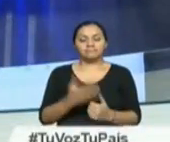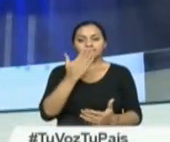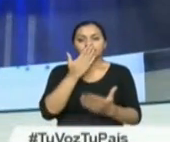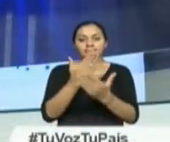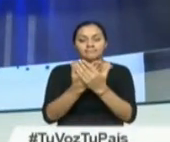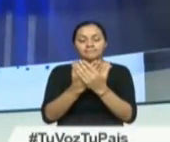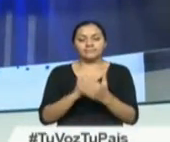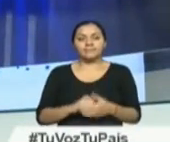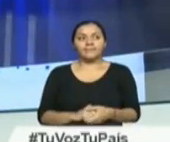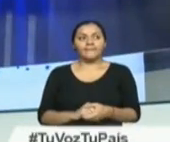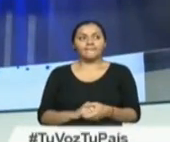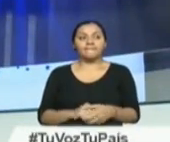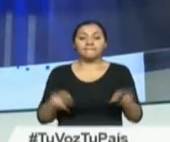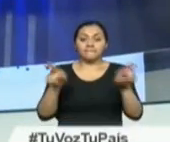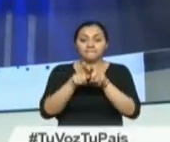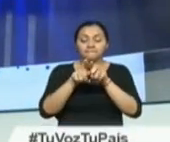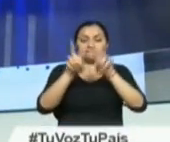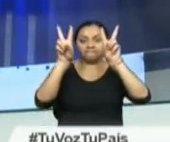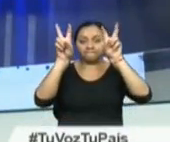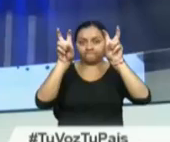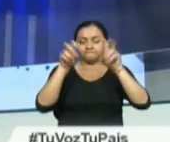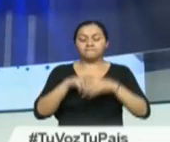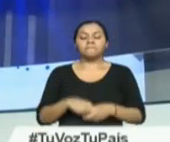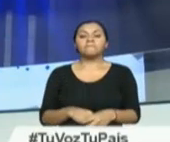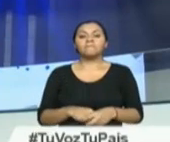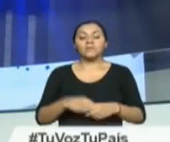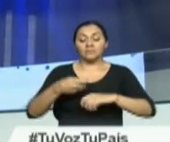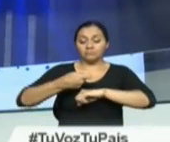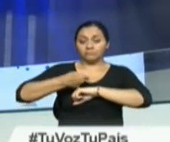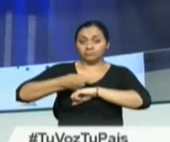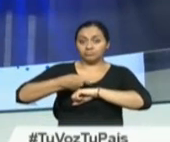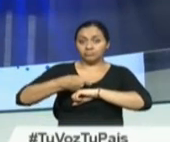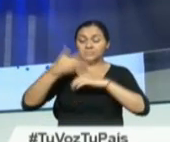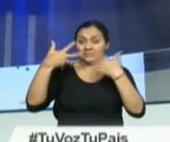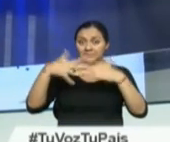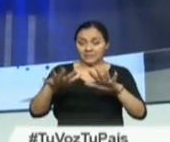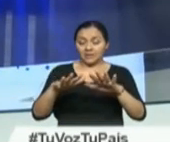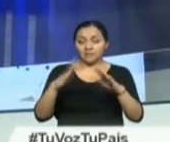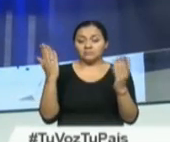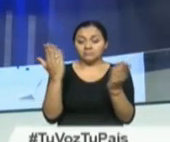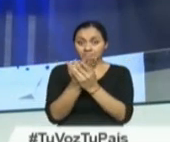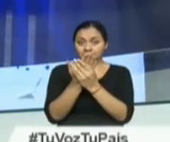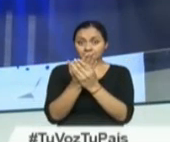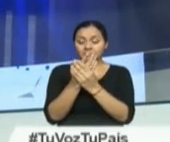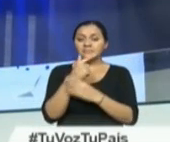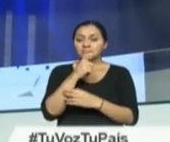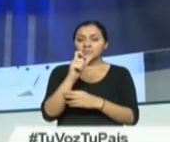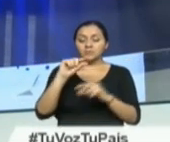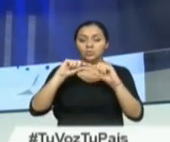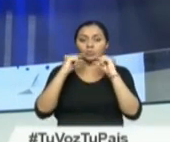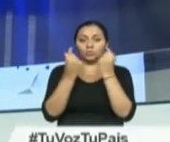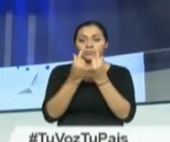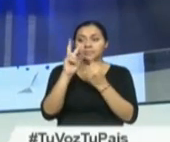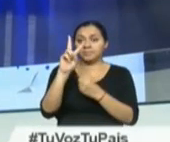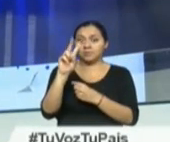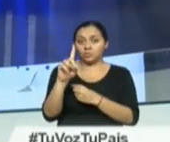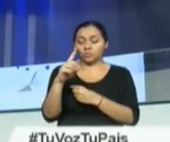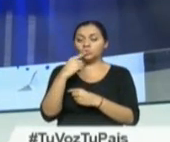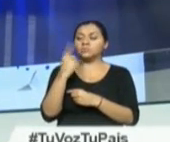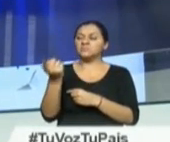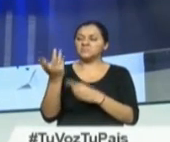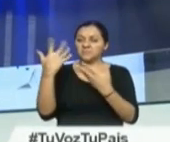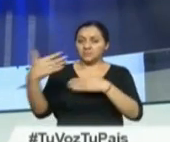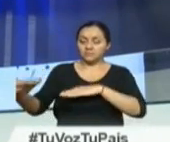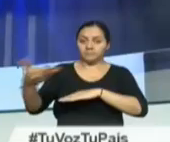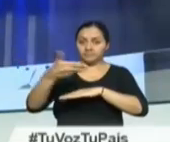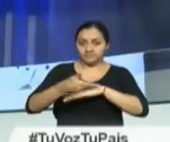Gracias, Luis. En la misma noticia, tras el conteo de las actas impugnadas por el movimiento Creo por parte del Consejo Nacional Electoral, el